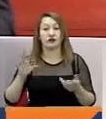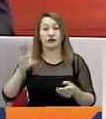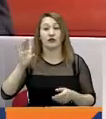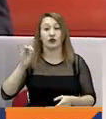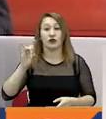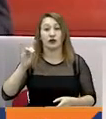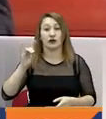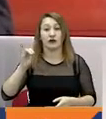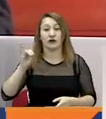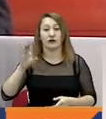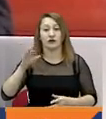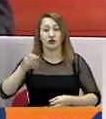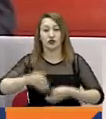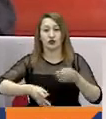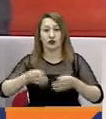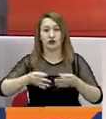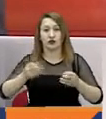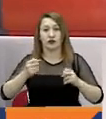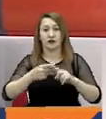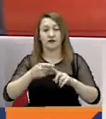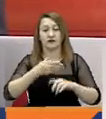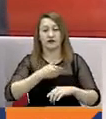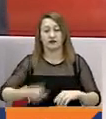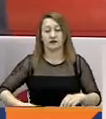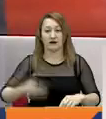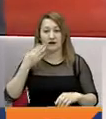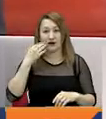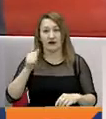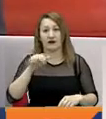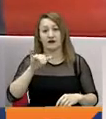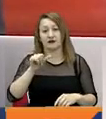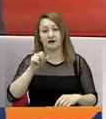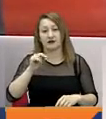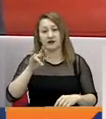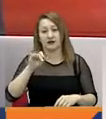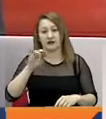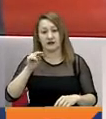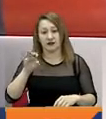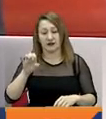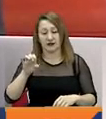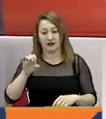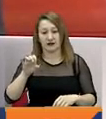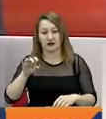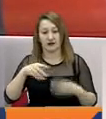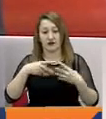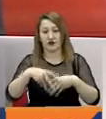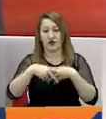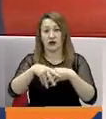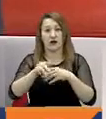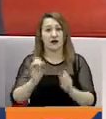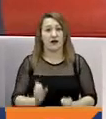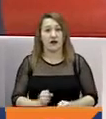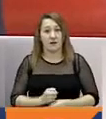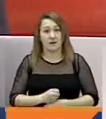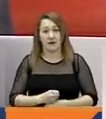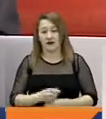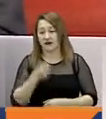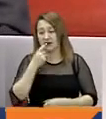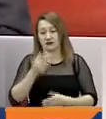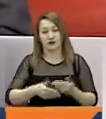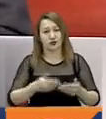la expresidenta interina Jeanine Áñez, que en medio de una huelga de hambre pues alega inconsistencias